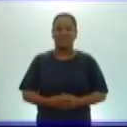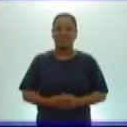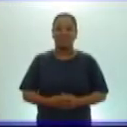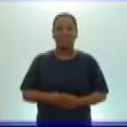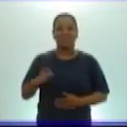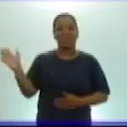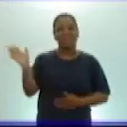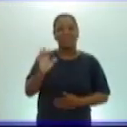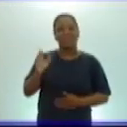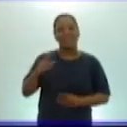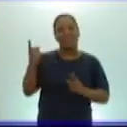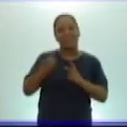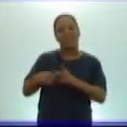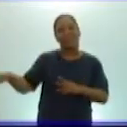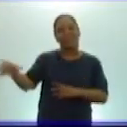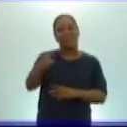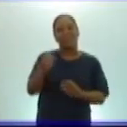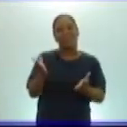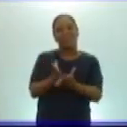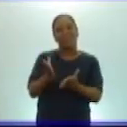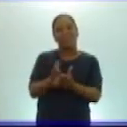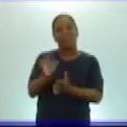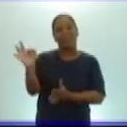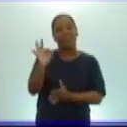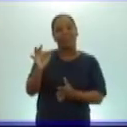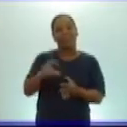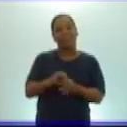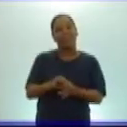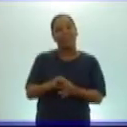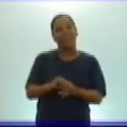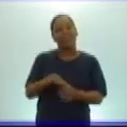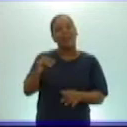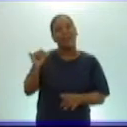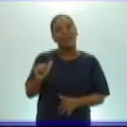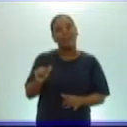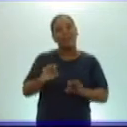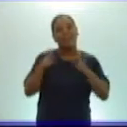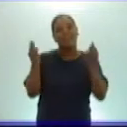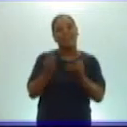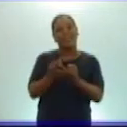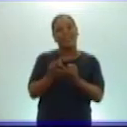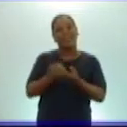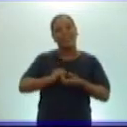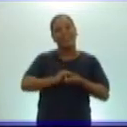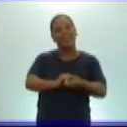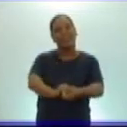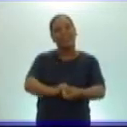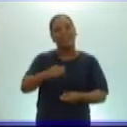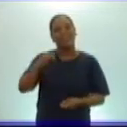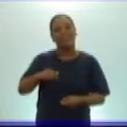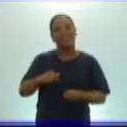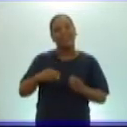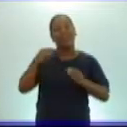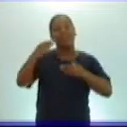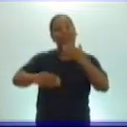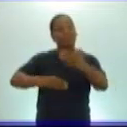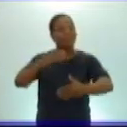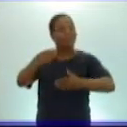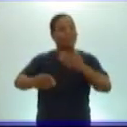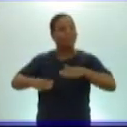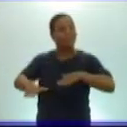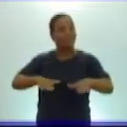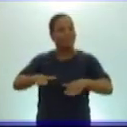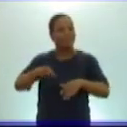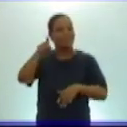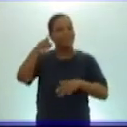Mis saludos para todos los estudiantes de octavo grado y para los familiares que los acompañan en este proceso de preparación en sus